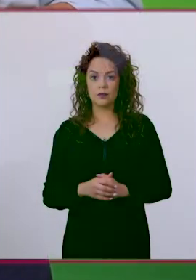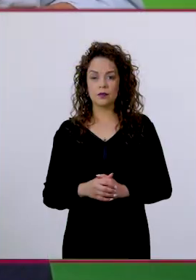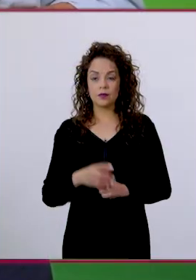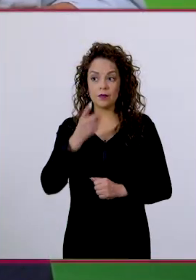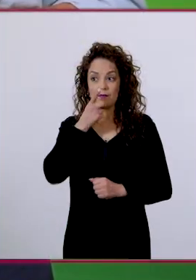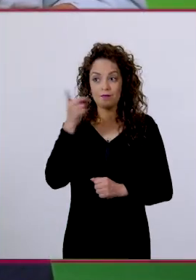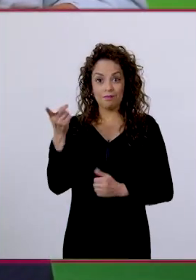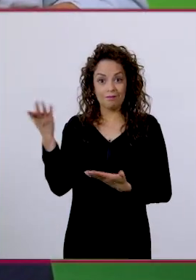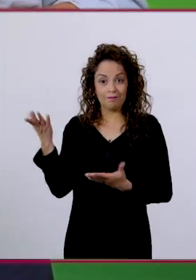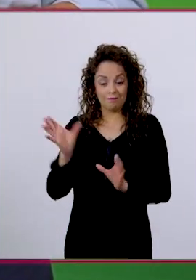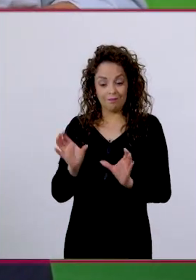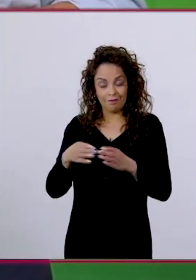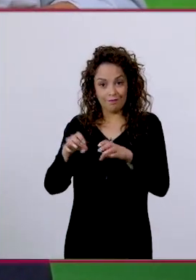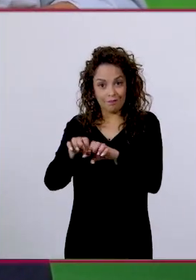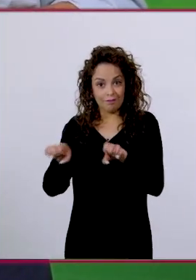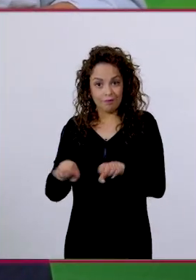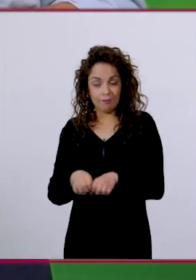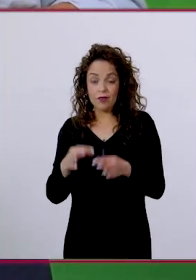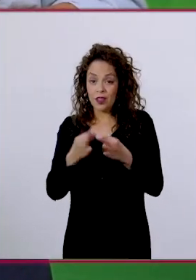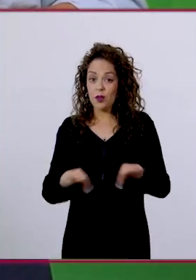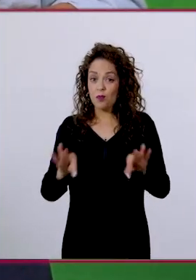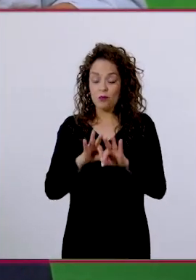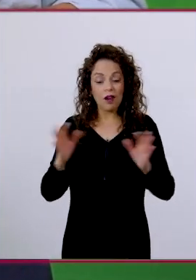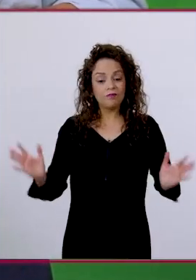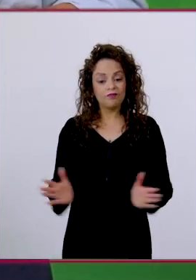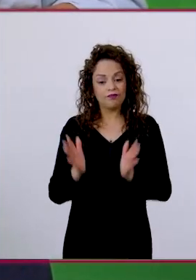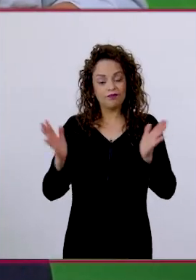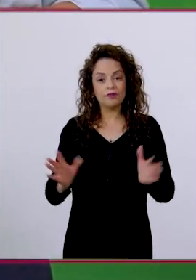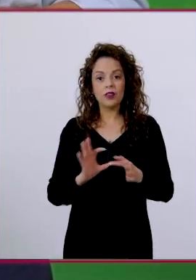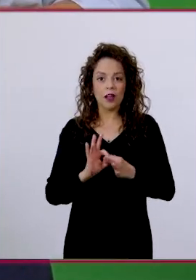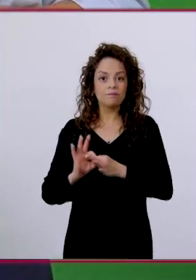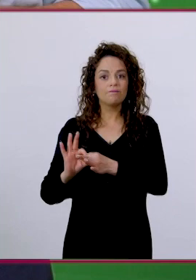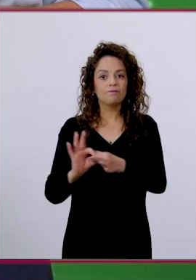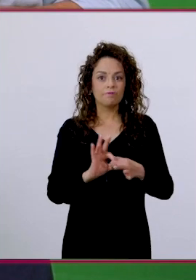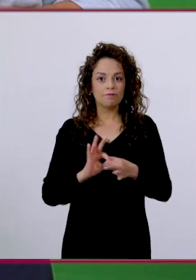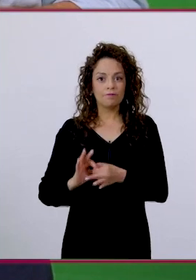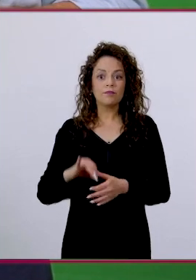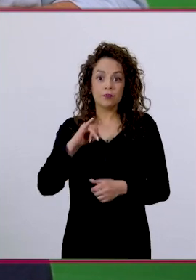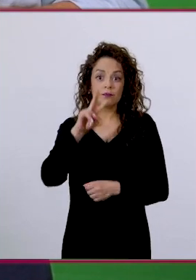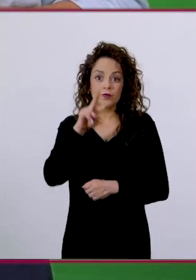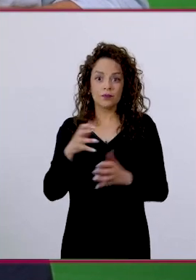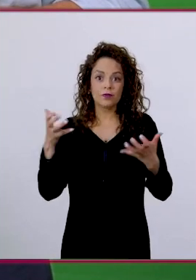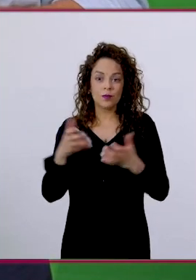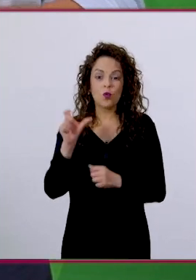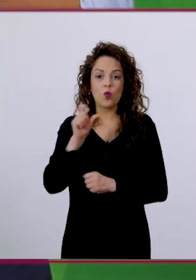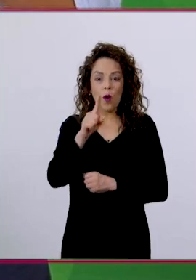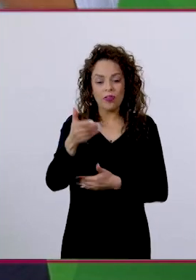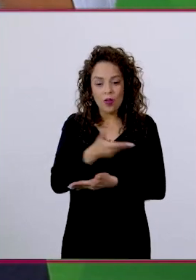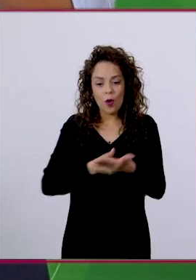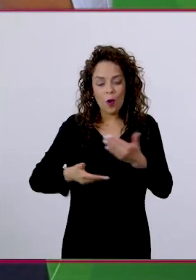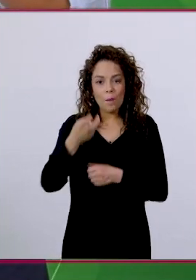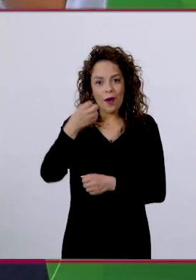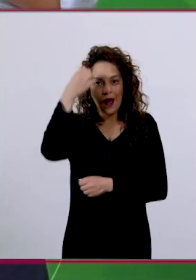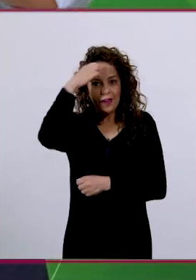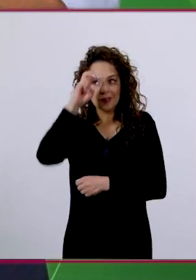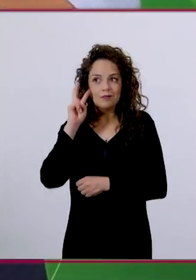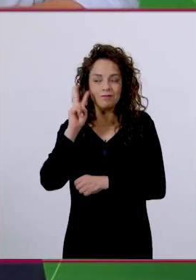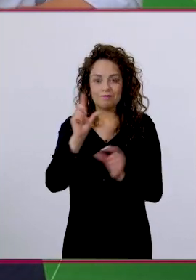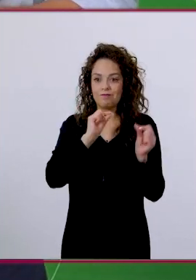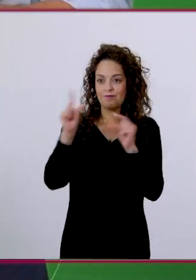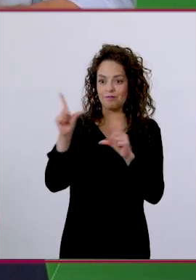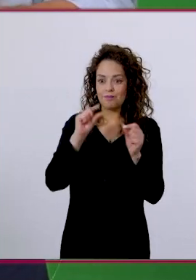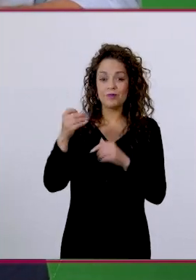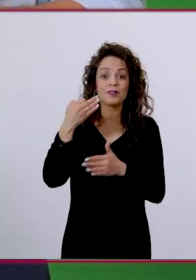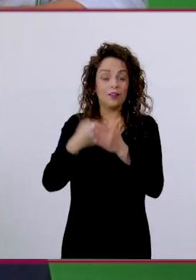Como dicen en la brigada, es valioso fomentar vínculos y es precisamente lo que hacemos al compartirles estas experiencias. Todavía tenemos un poco más